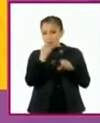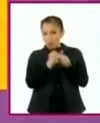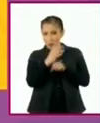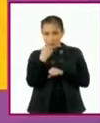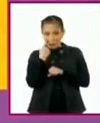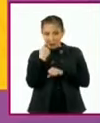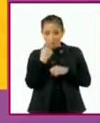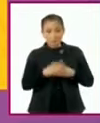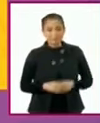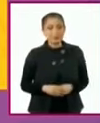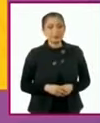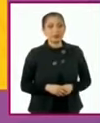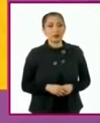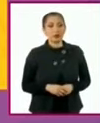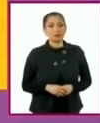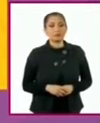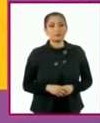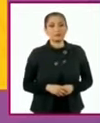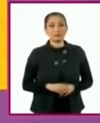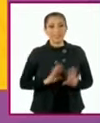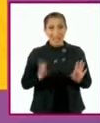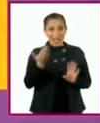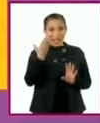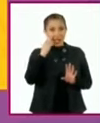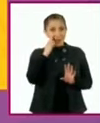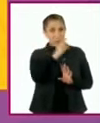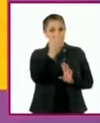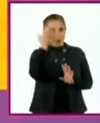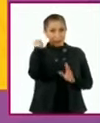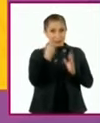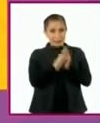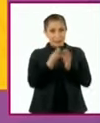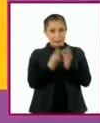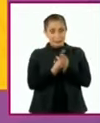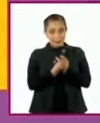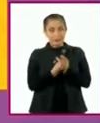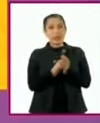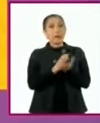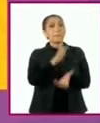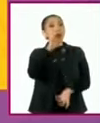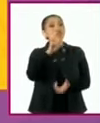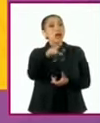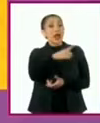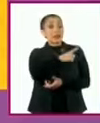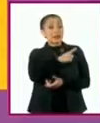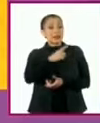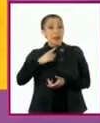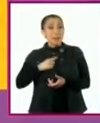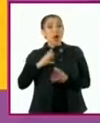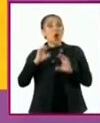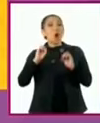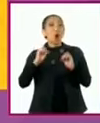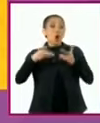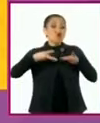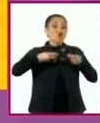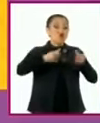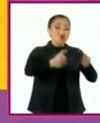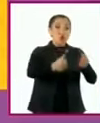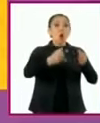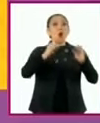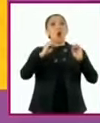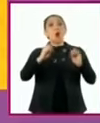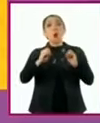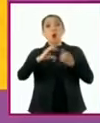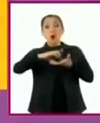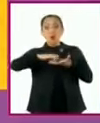información. Como hemos visto en sesiones previas, generalmente las deudas o egresos o saldos en contra